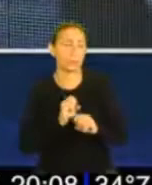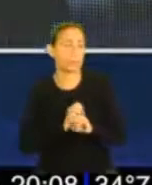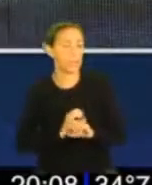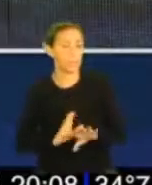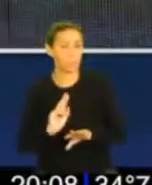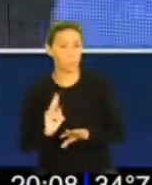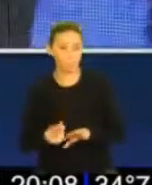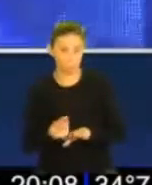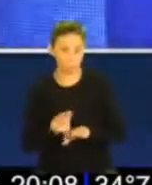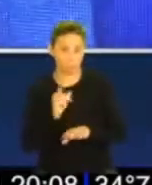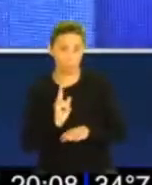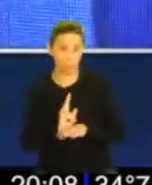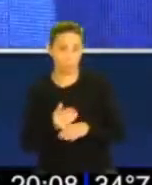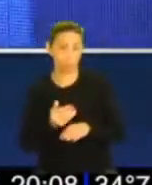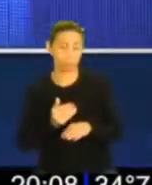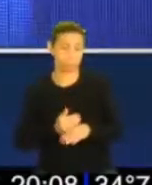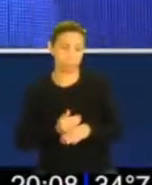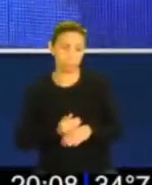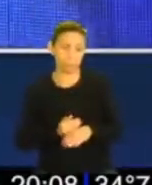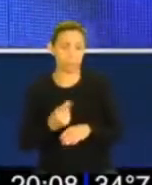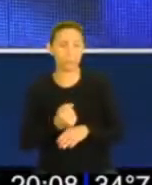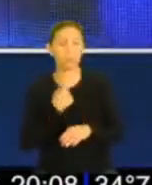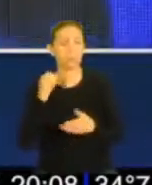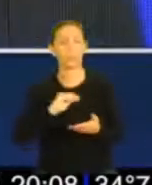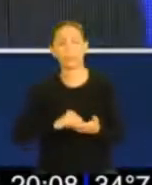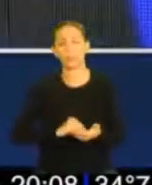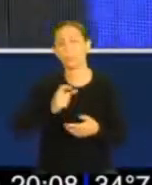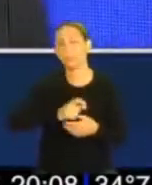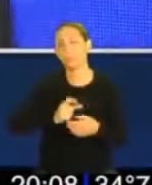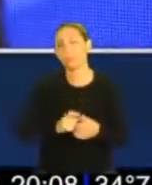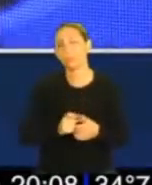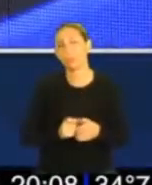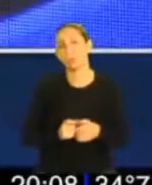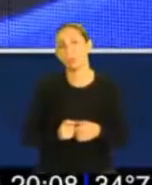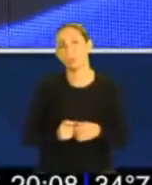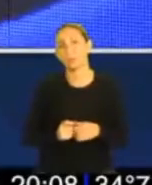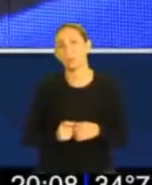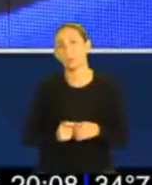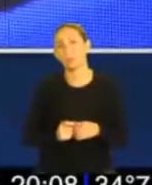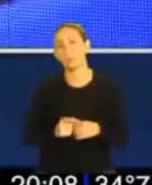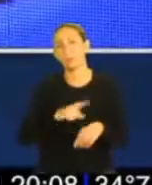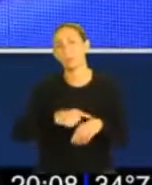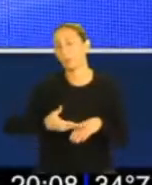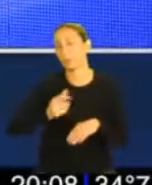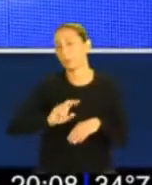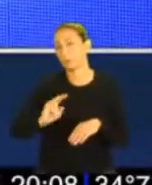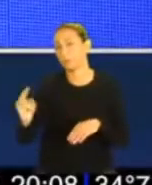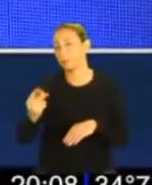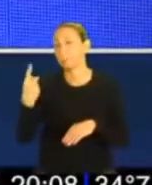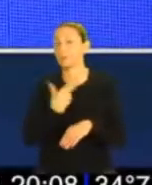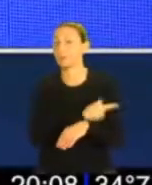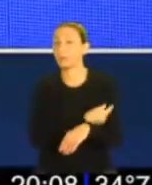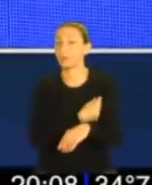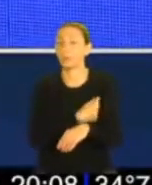y muerte, que eso es de última lo que nos importa, ¿no? De que no haya tantos casos como tuvo en otra época. Pero la vacuna